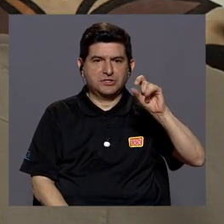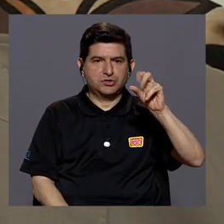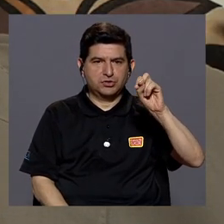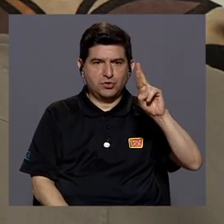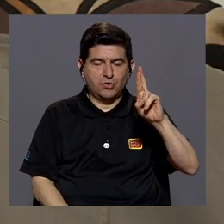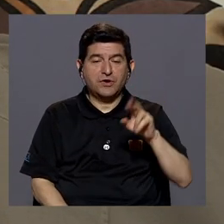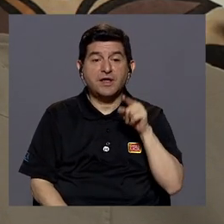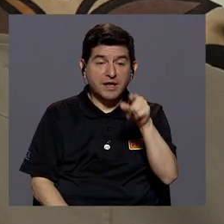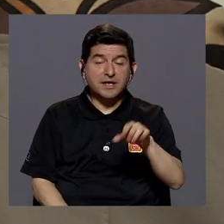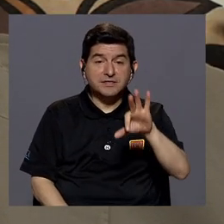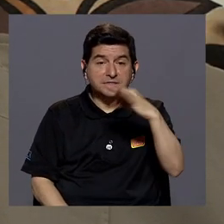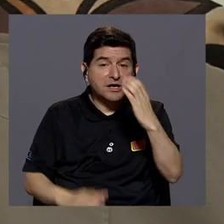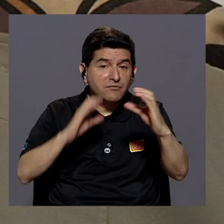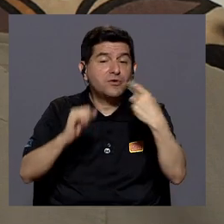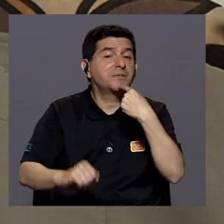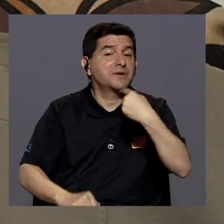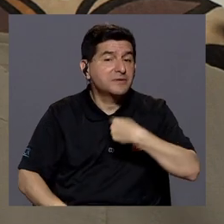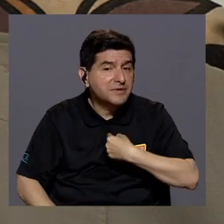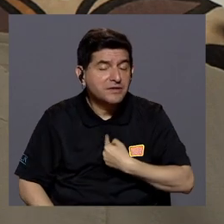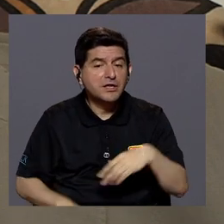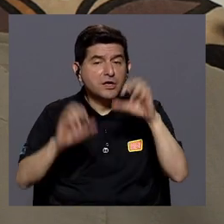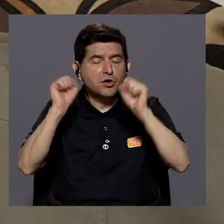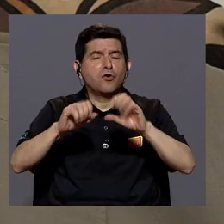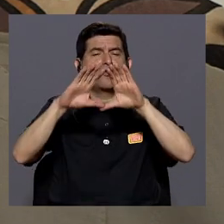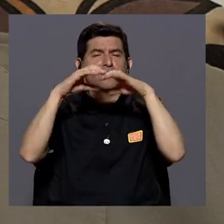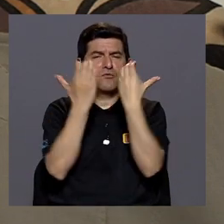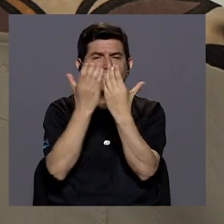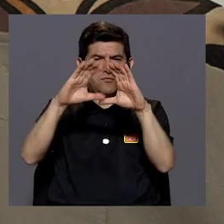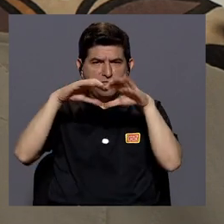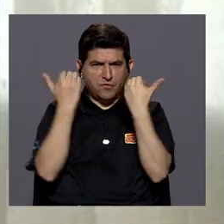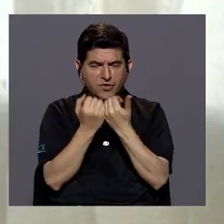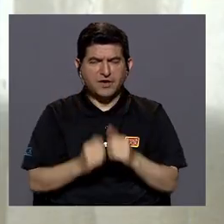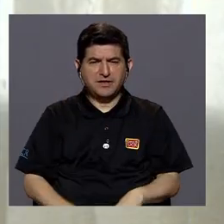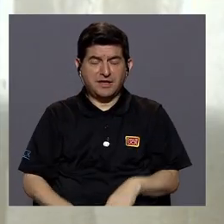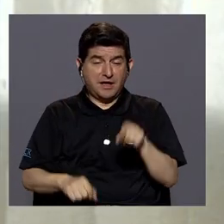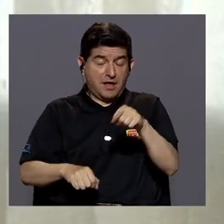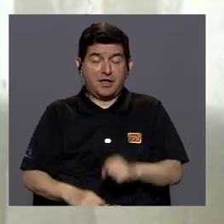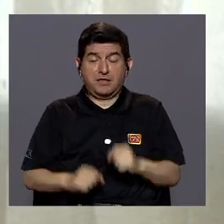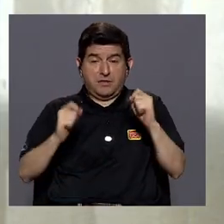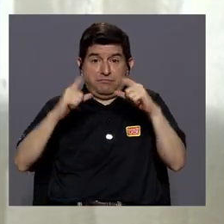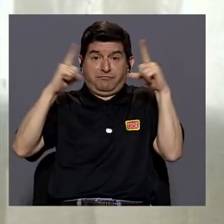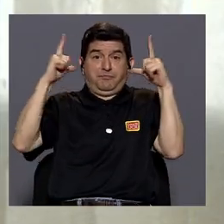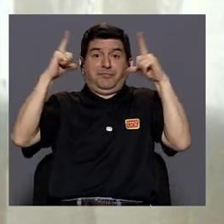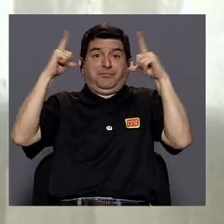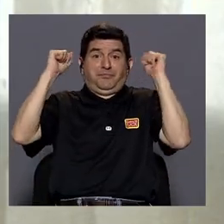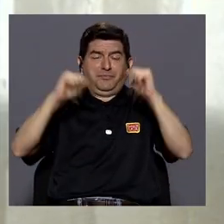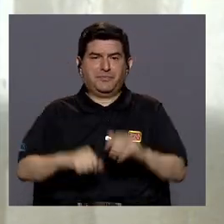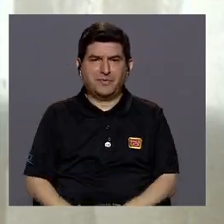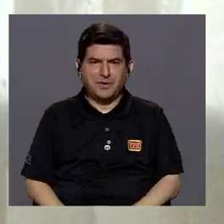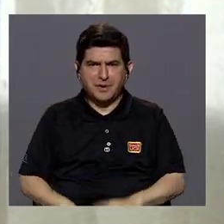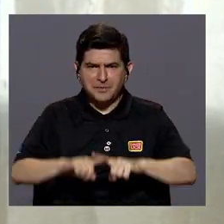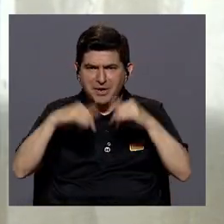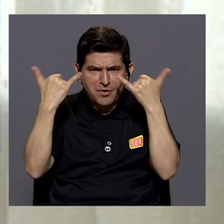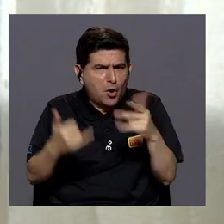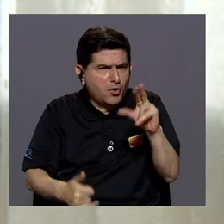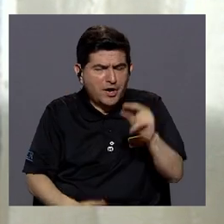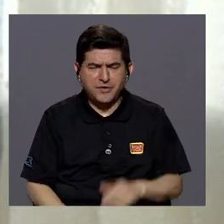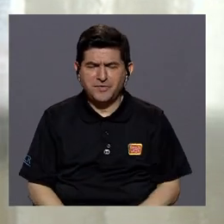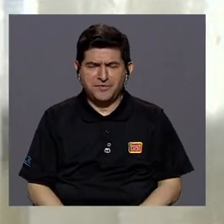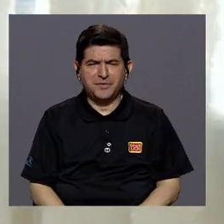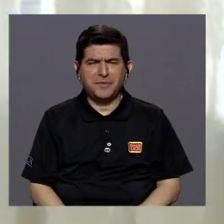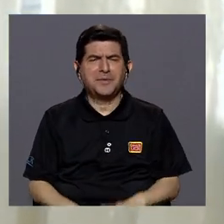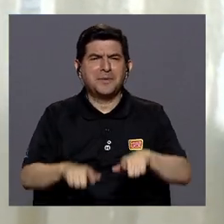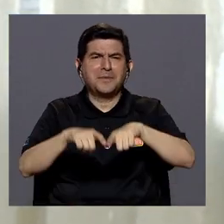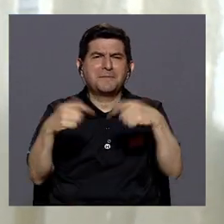de comunicación que podía categorizarse de escandaloso. Sí. Pero no como los de ahora. No, la hora